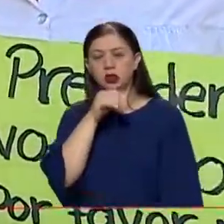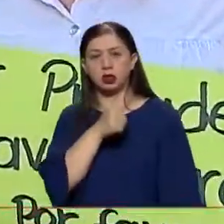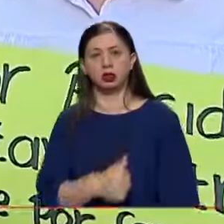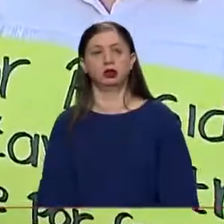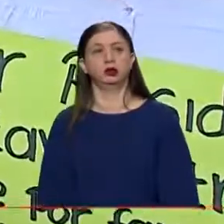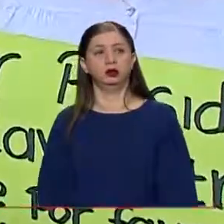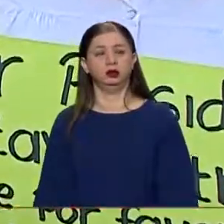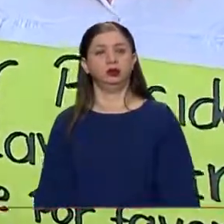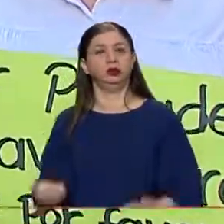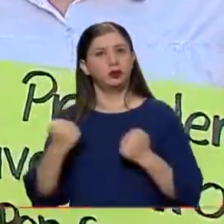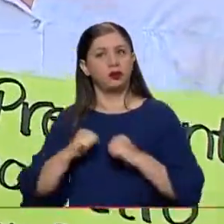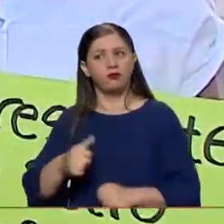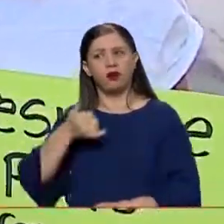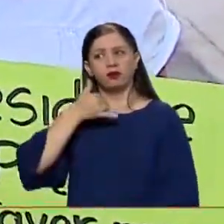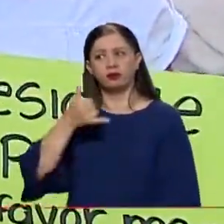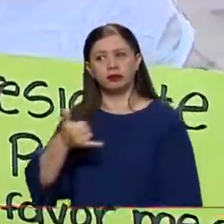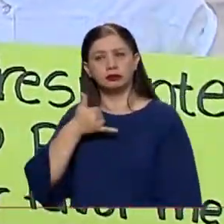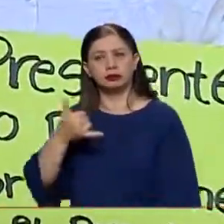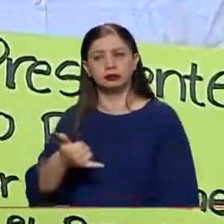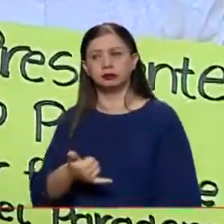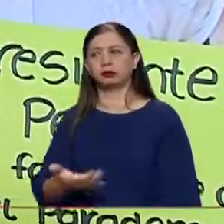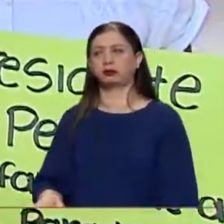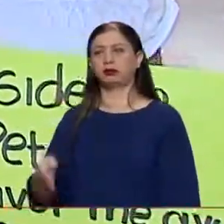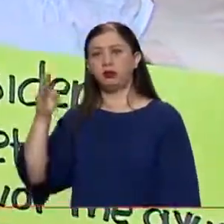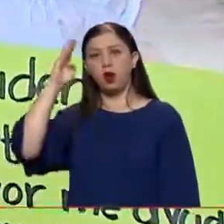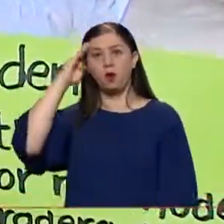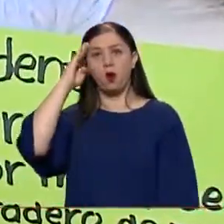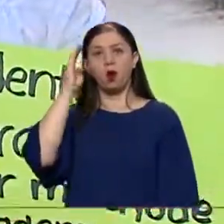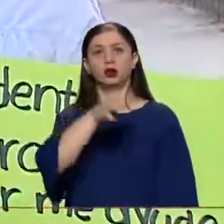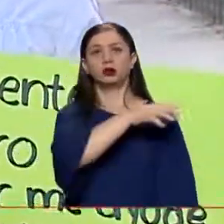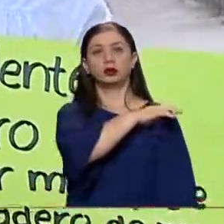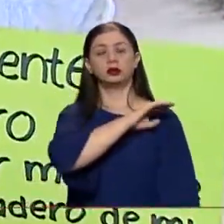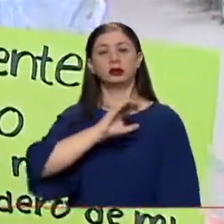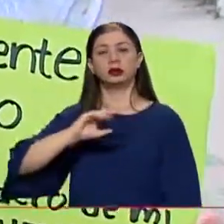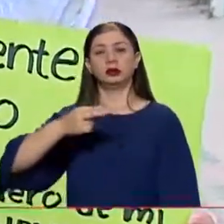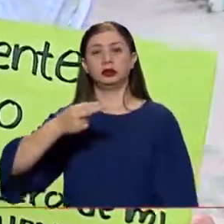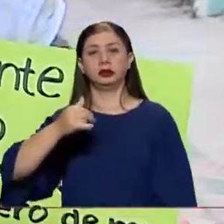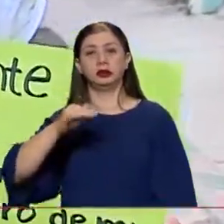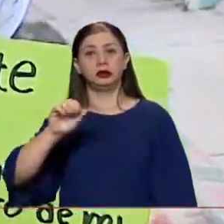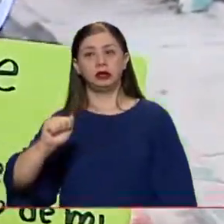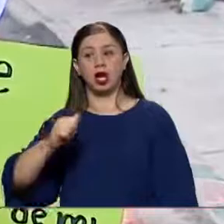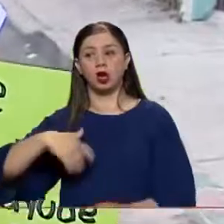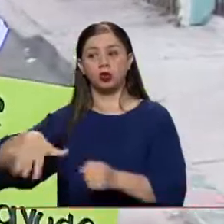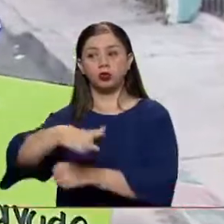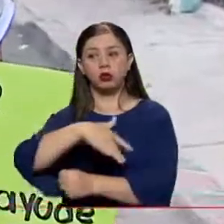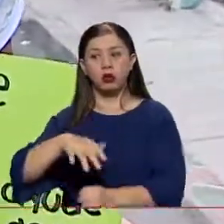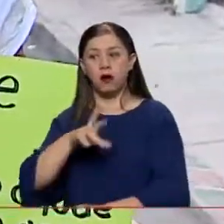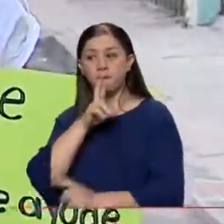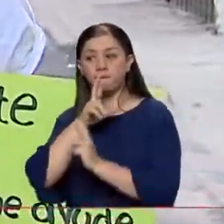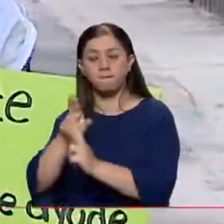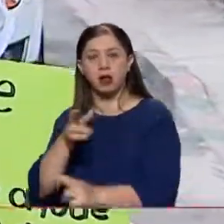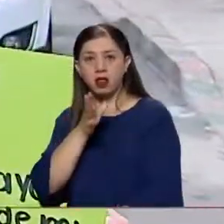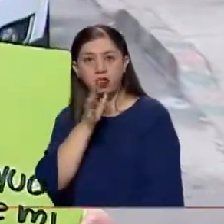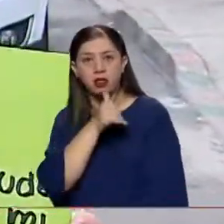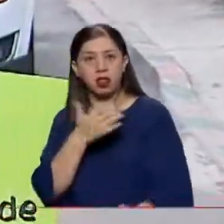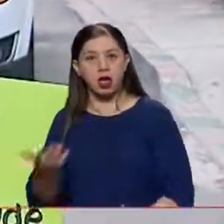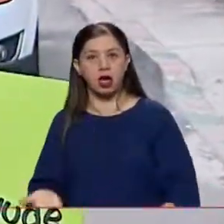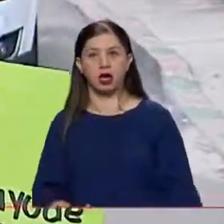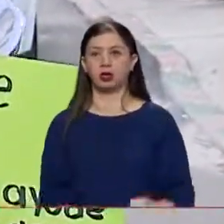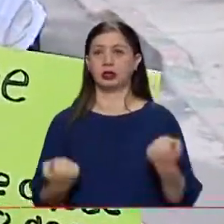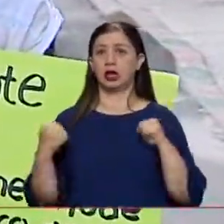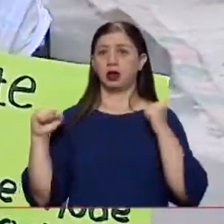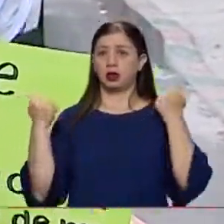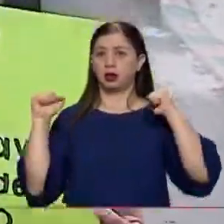comunicarse en varias oportunidades con el comandante de la policía de Chía, en Cundinamarca, pero allí nadie le da respuesta. Por eso es que,